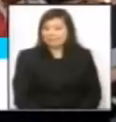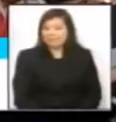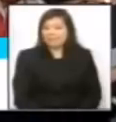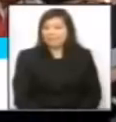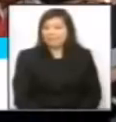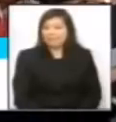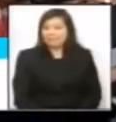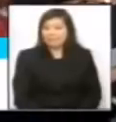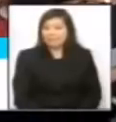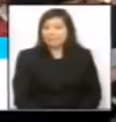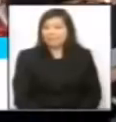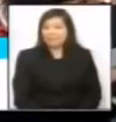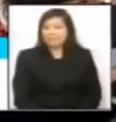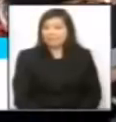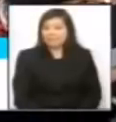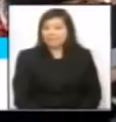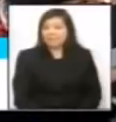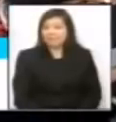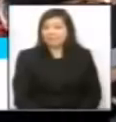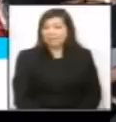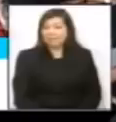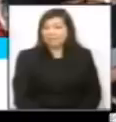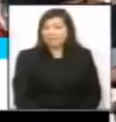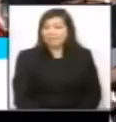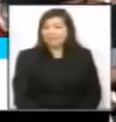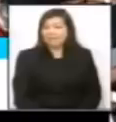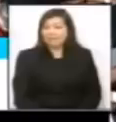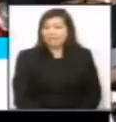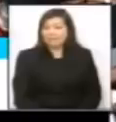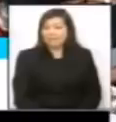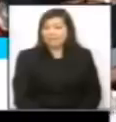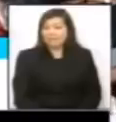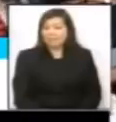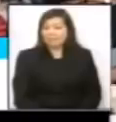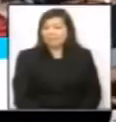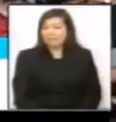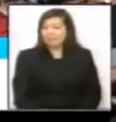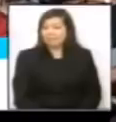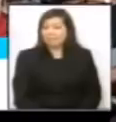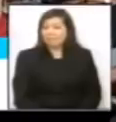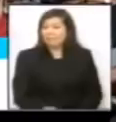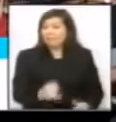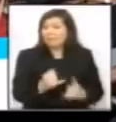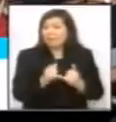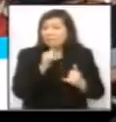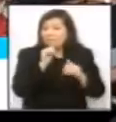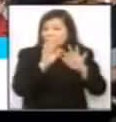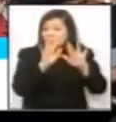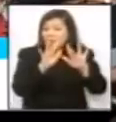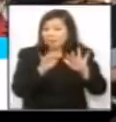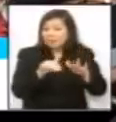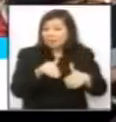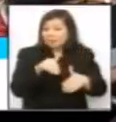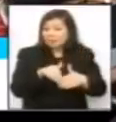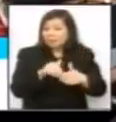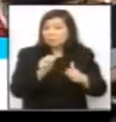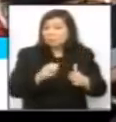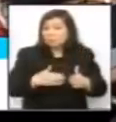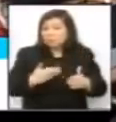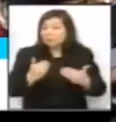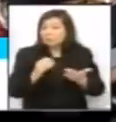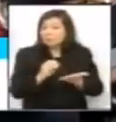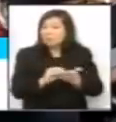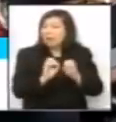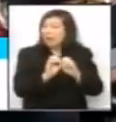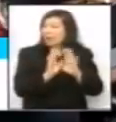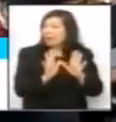Beteta Rubín, Beteta Rubín, sí. Espérame 3 segundos, es que no hemos terminado de redactar y estamos votando. Si pudiéramos tener